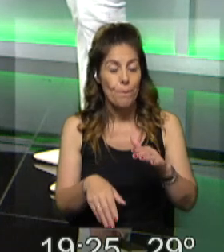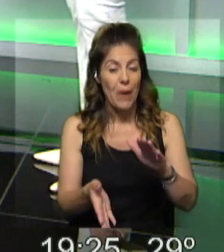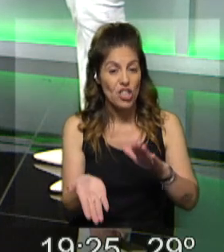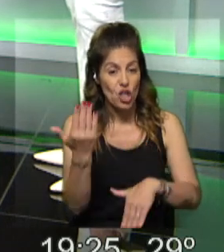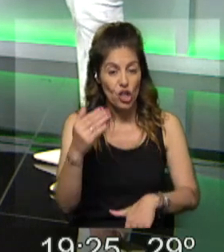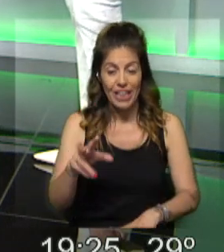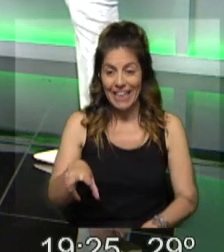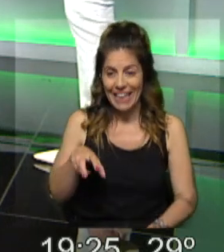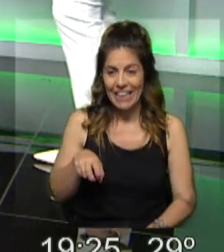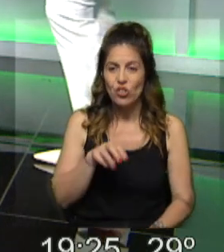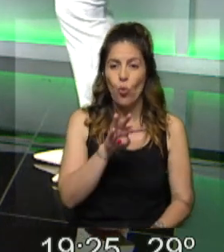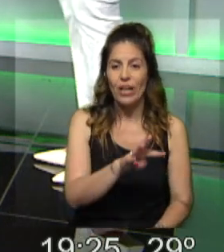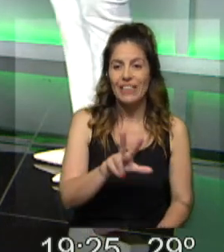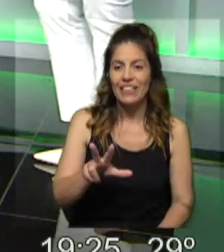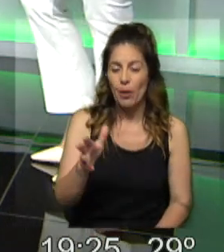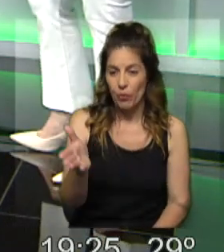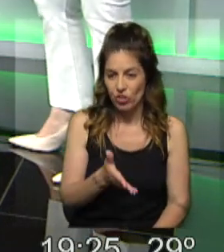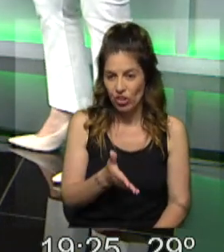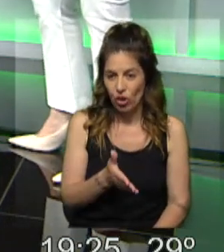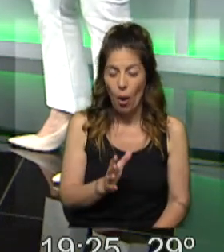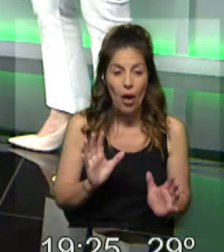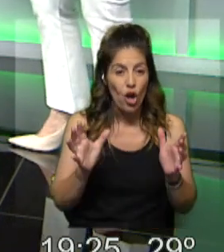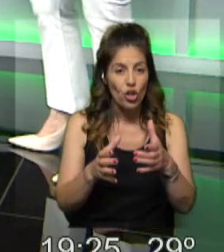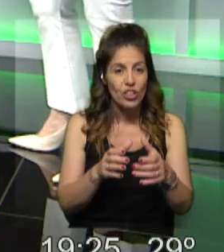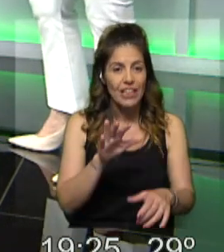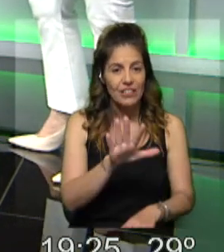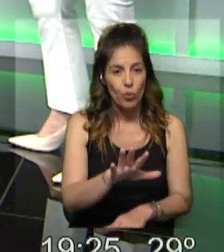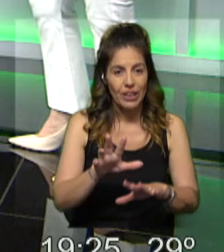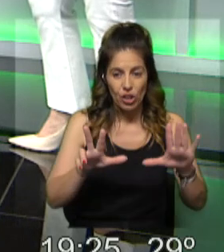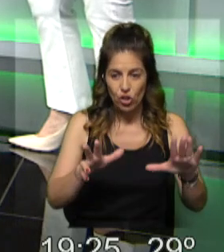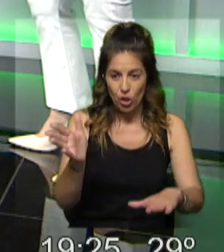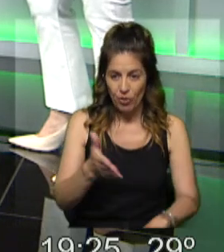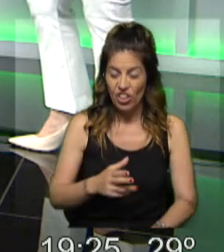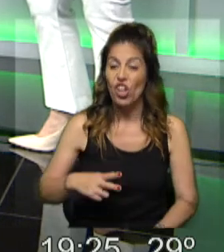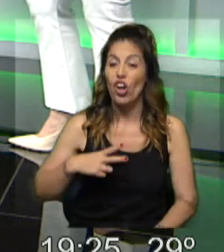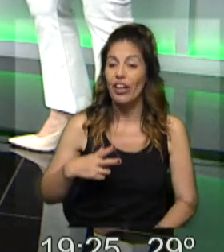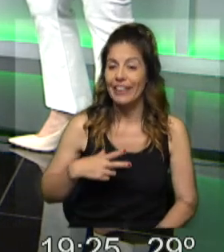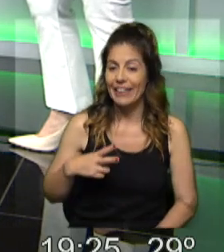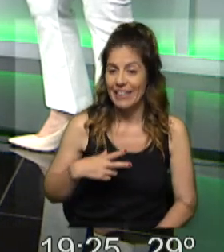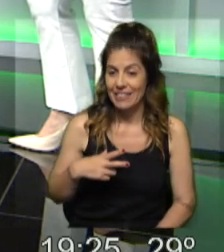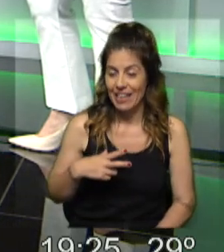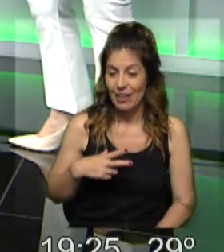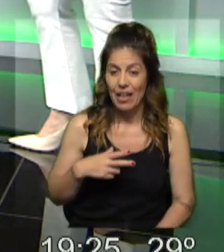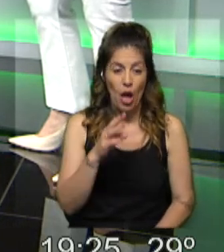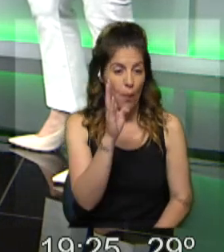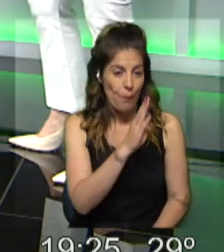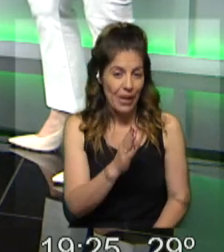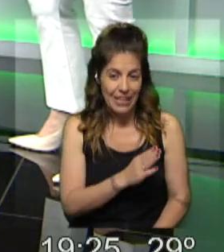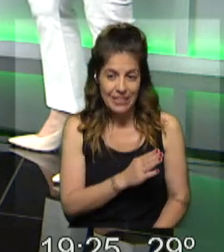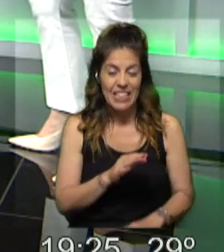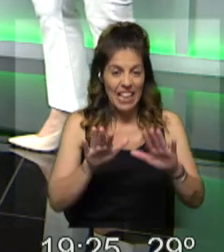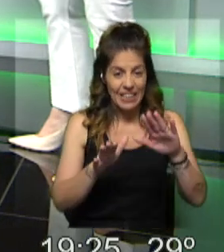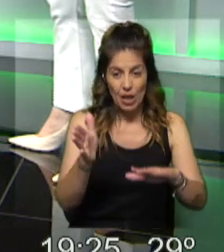el 43 por del ingreso pero concentra el 58 por de la riqueza sí En el caso de Brasil tenemos que el